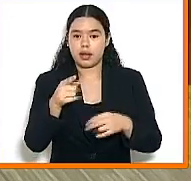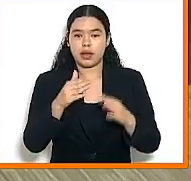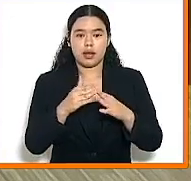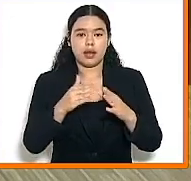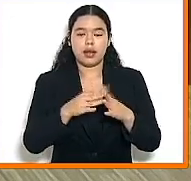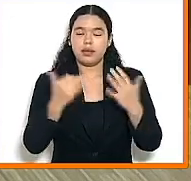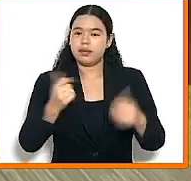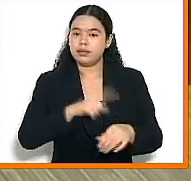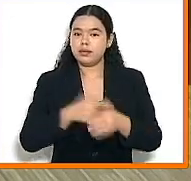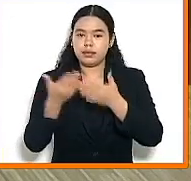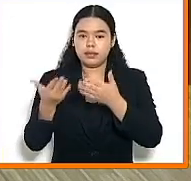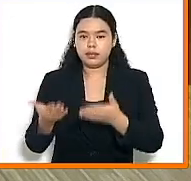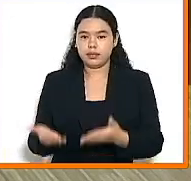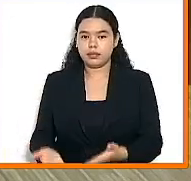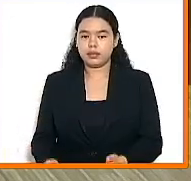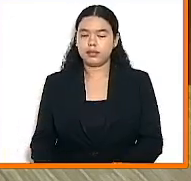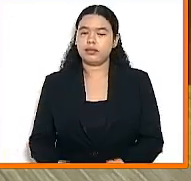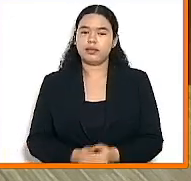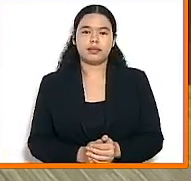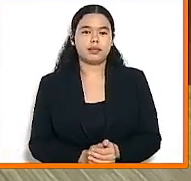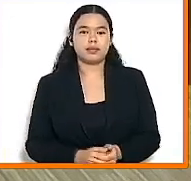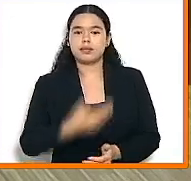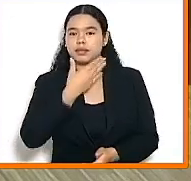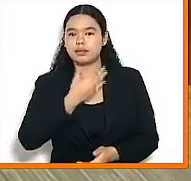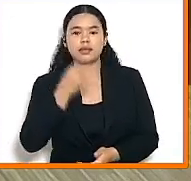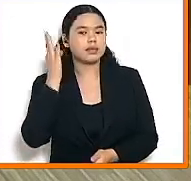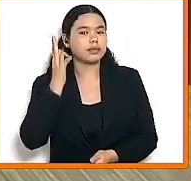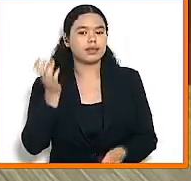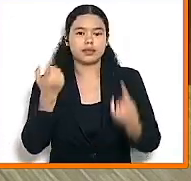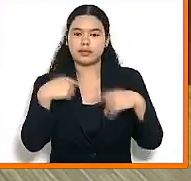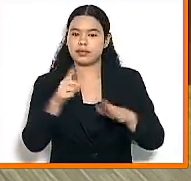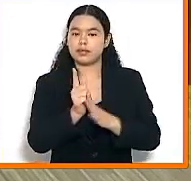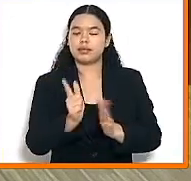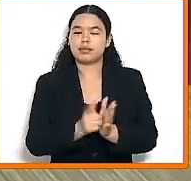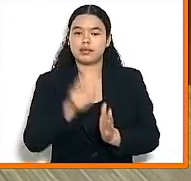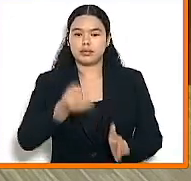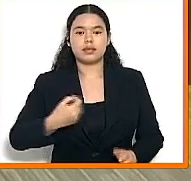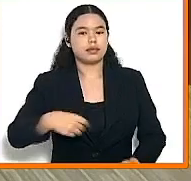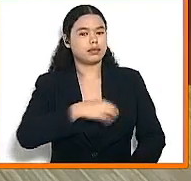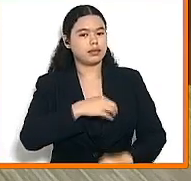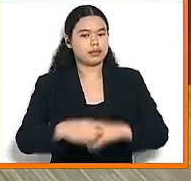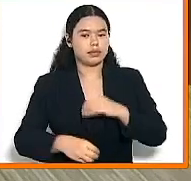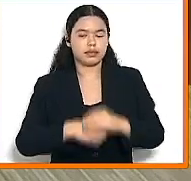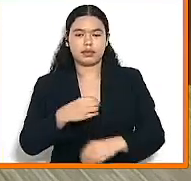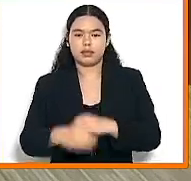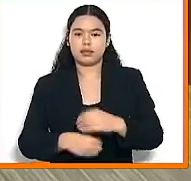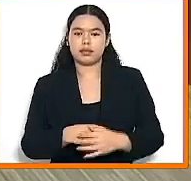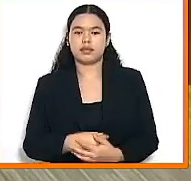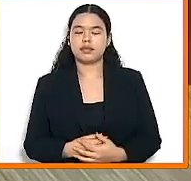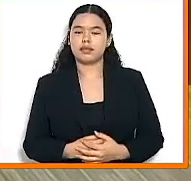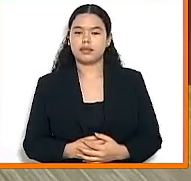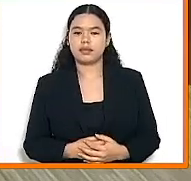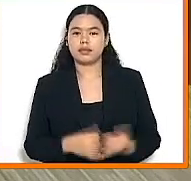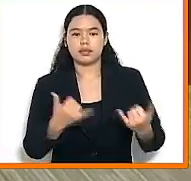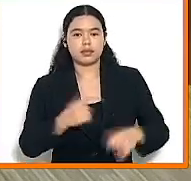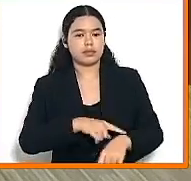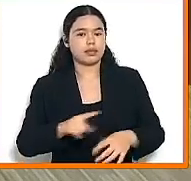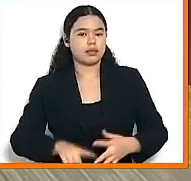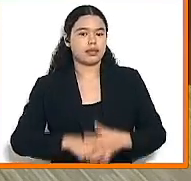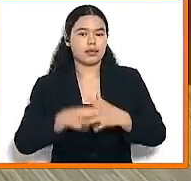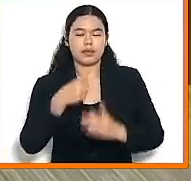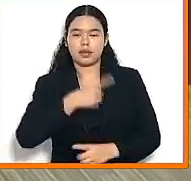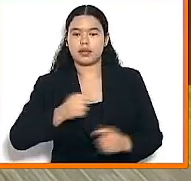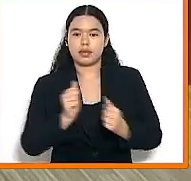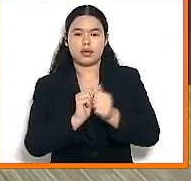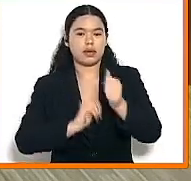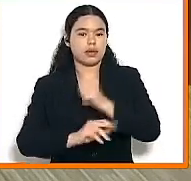hogares. Hoy contamos con la importante presencia de nuestra auditora y notario, quienes están para dar fe y legalidad a cada uno de nuestros juegos. Iniciamos la diversión